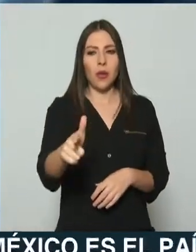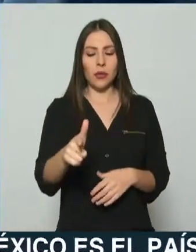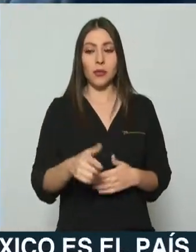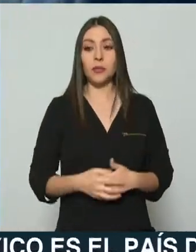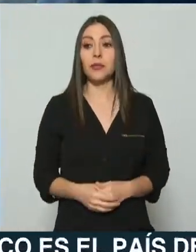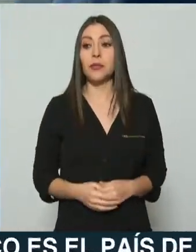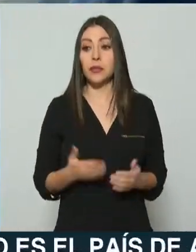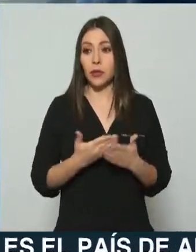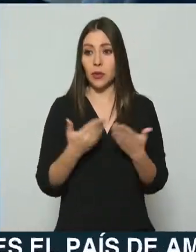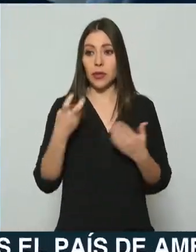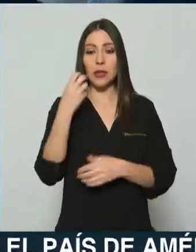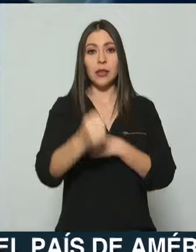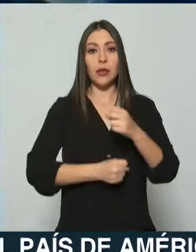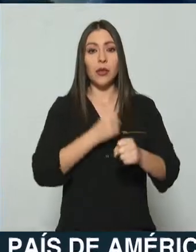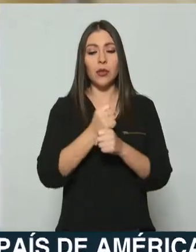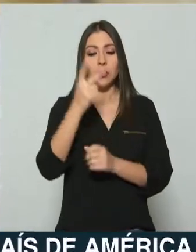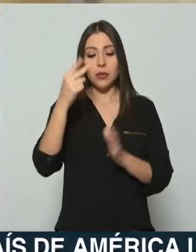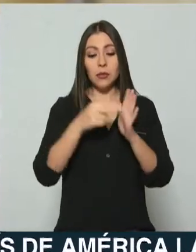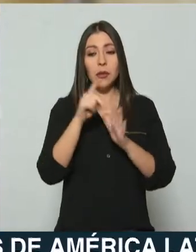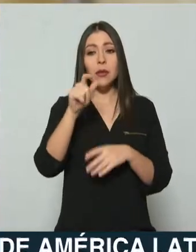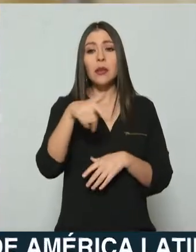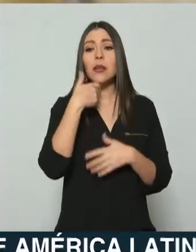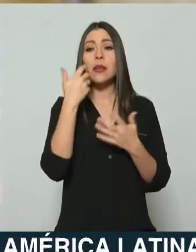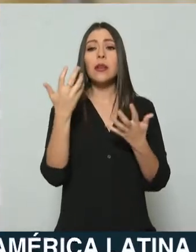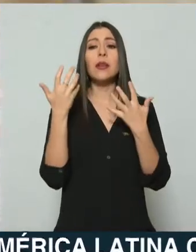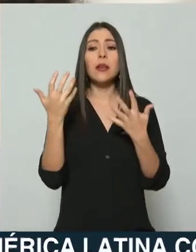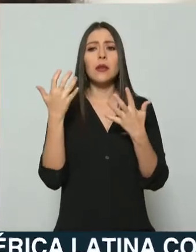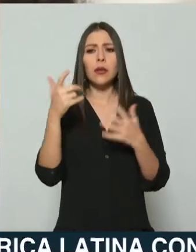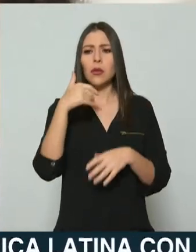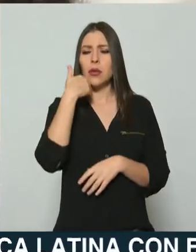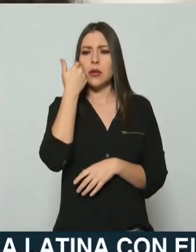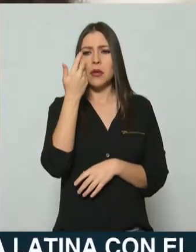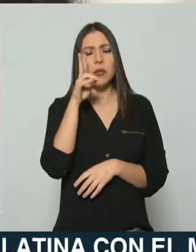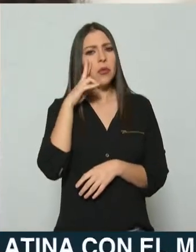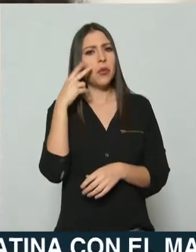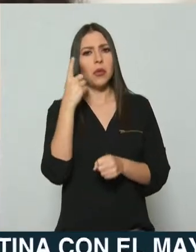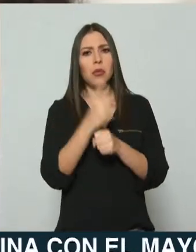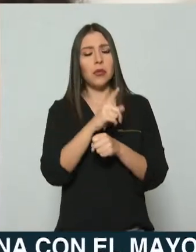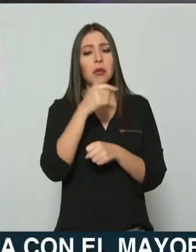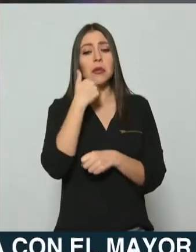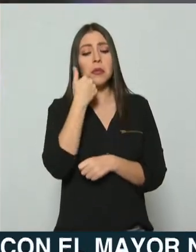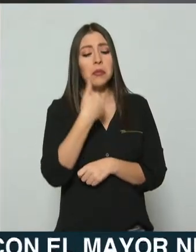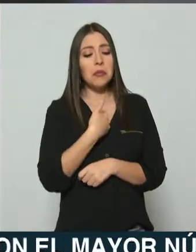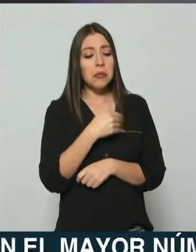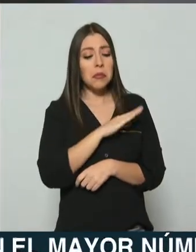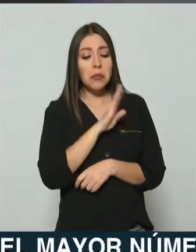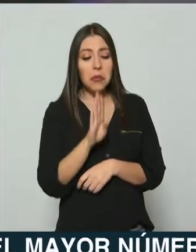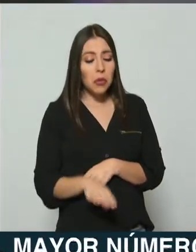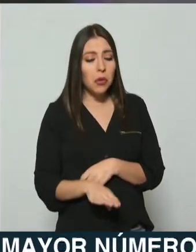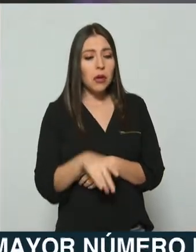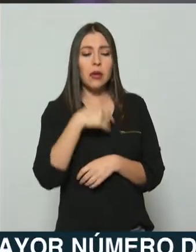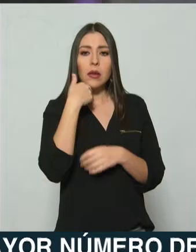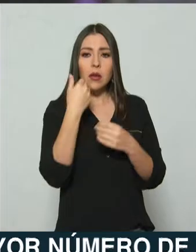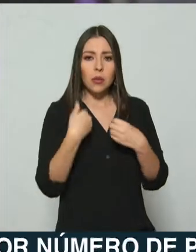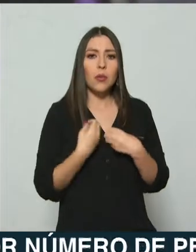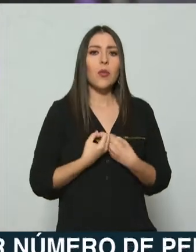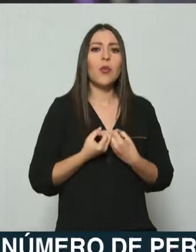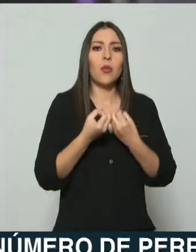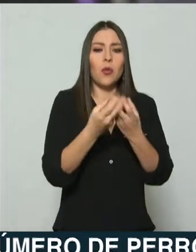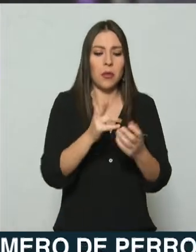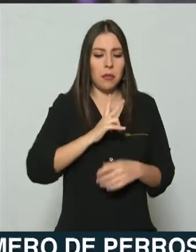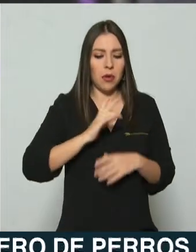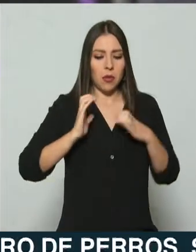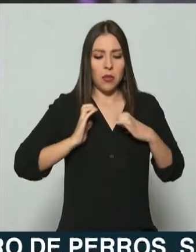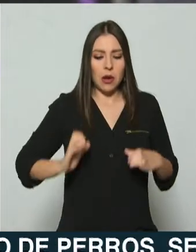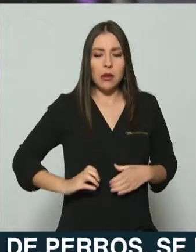en este 2020 uno de sus propósitos es ser donador voluntario y dar vida después de la muerte, consulte la página de internet del